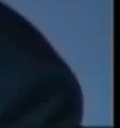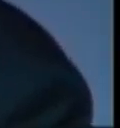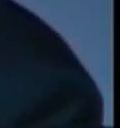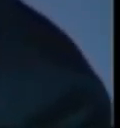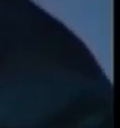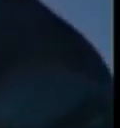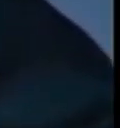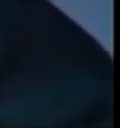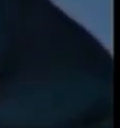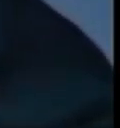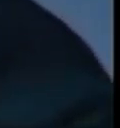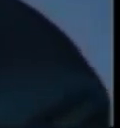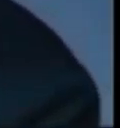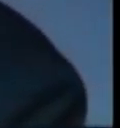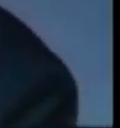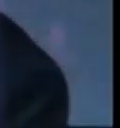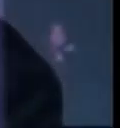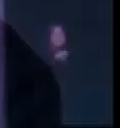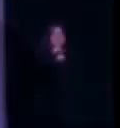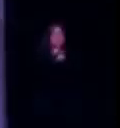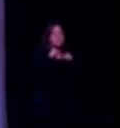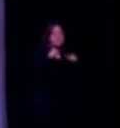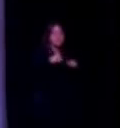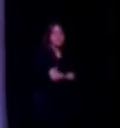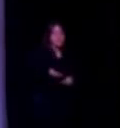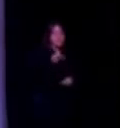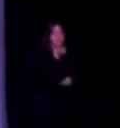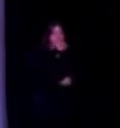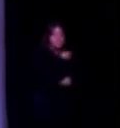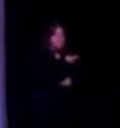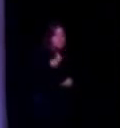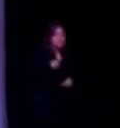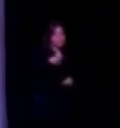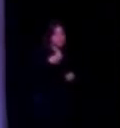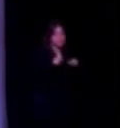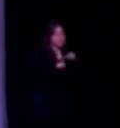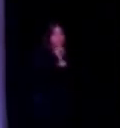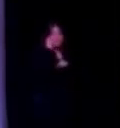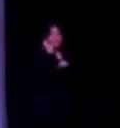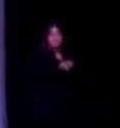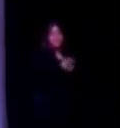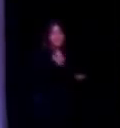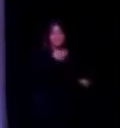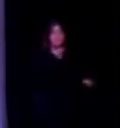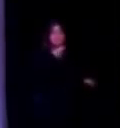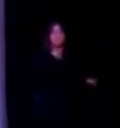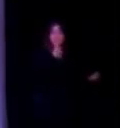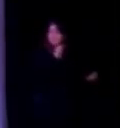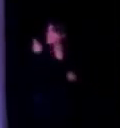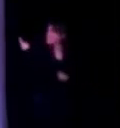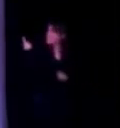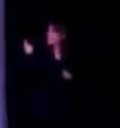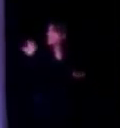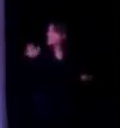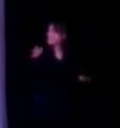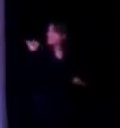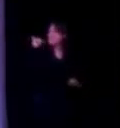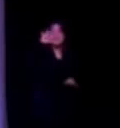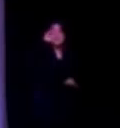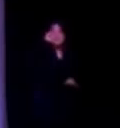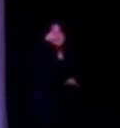tu propio planteamiento de tu potencial, etcétera, etcétera. Y claro, por eso me gusta mucho esa viñeta que hay, probablemente tú conoces, Isabel, de que